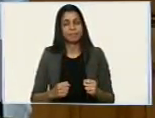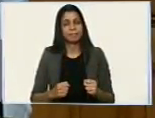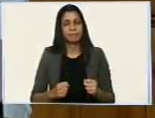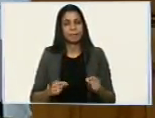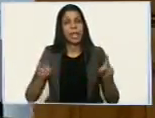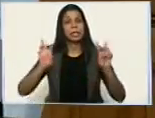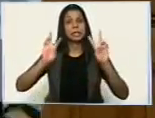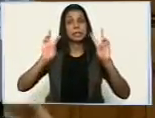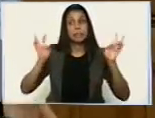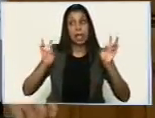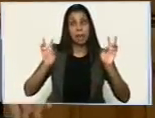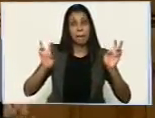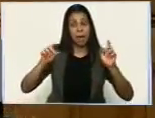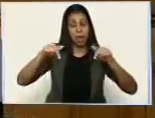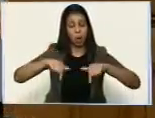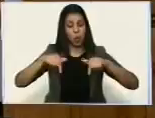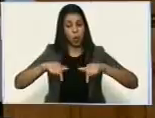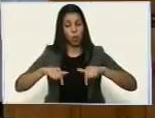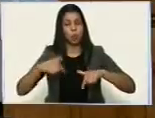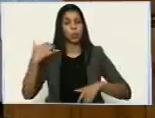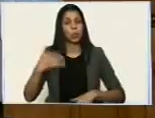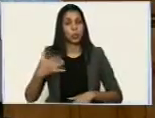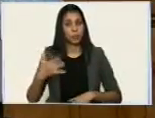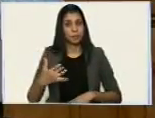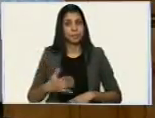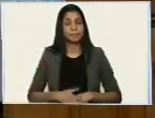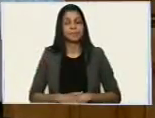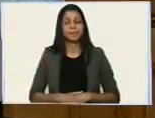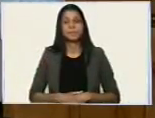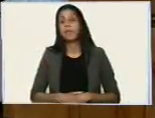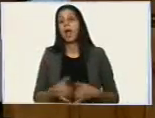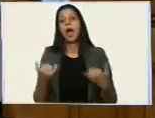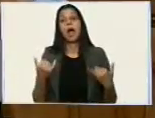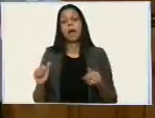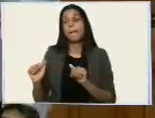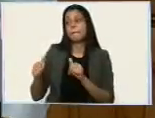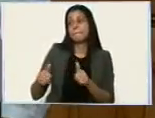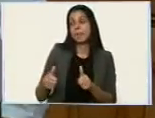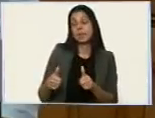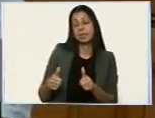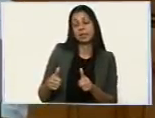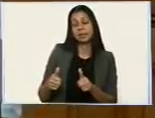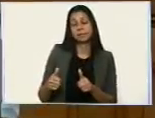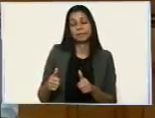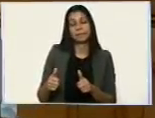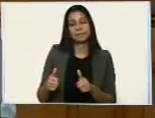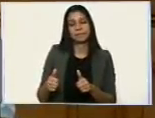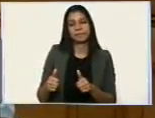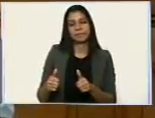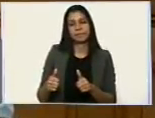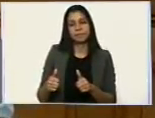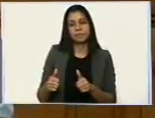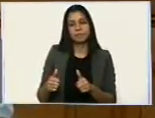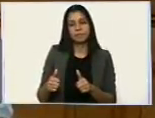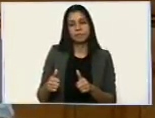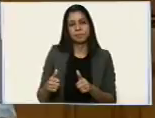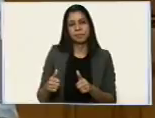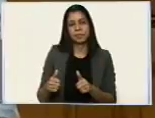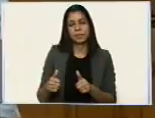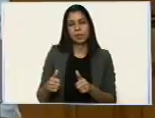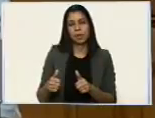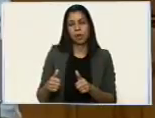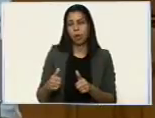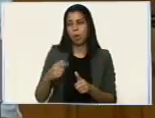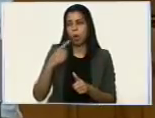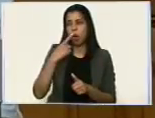que nos trae, permítame, camarada presidente, comenzar de una manera poco ortodoxa en este